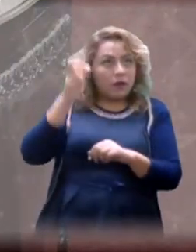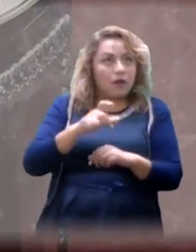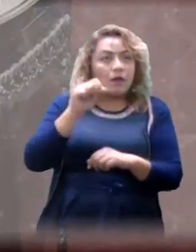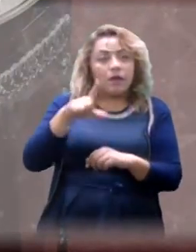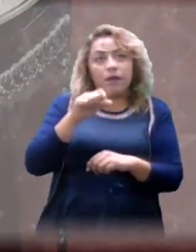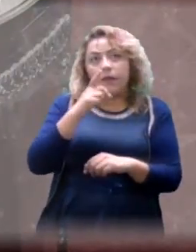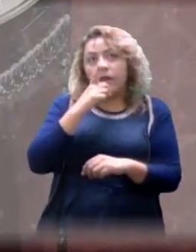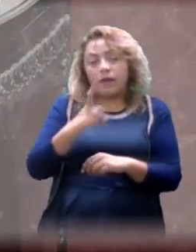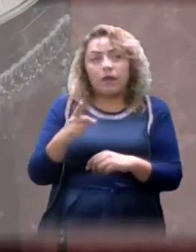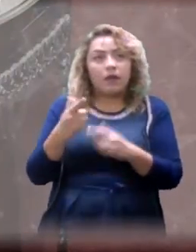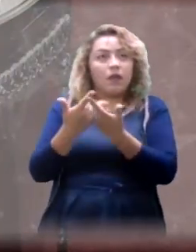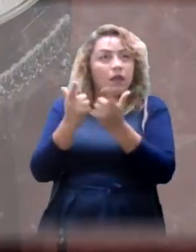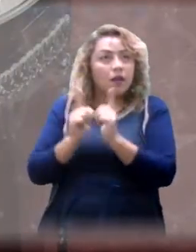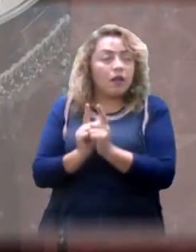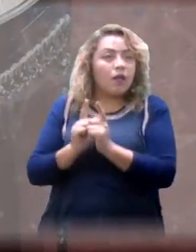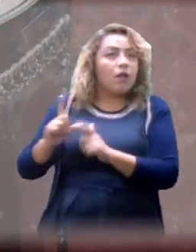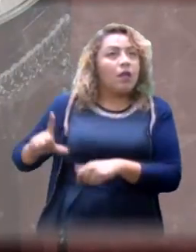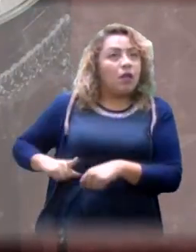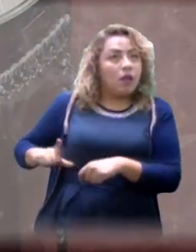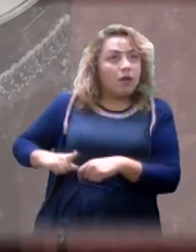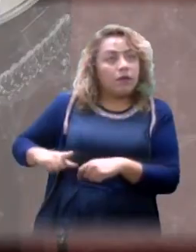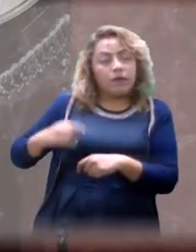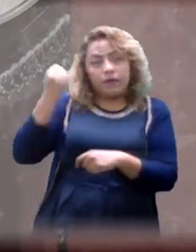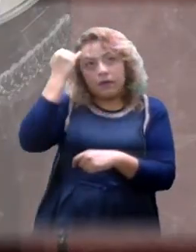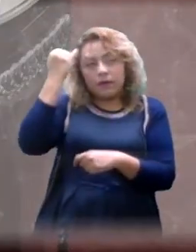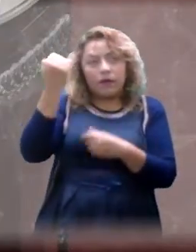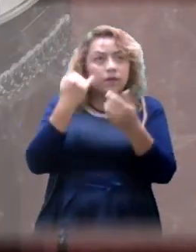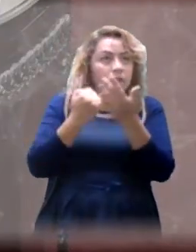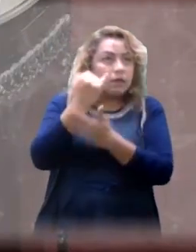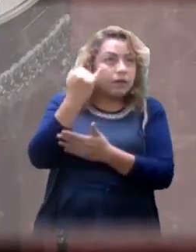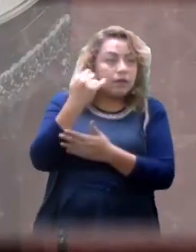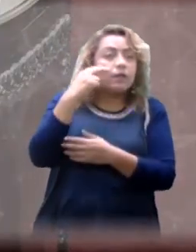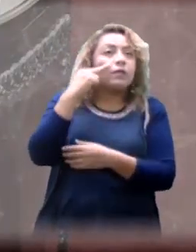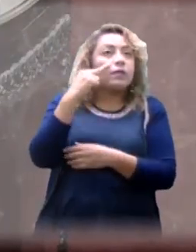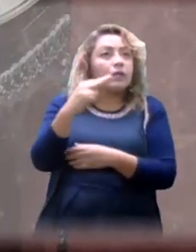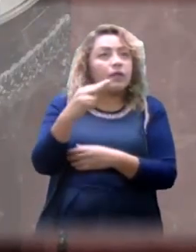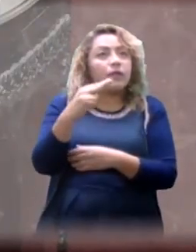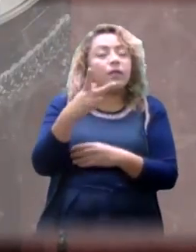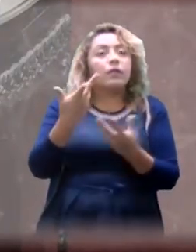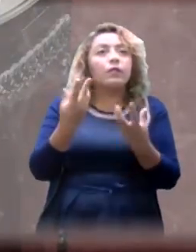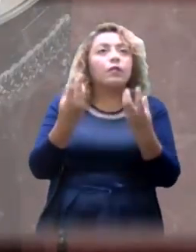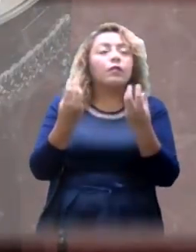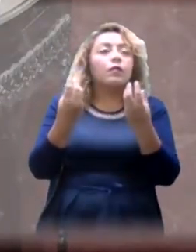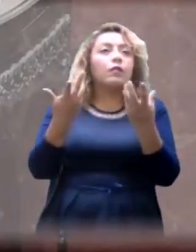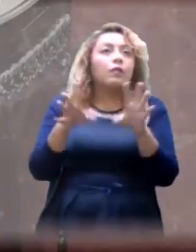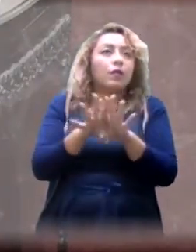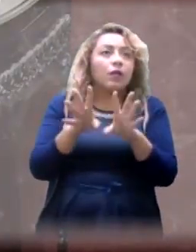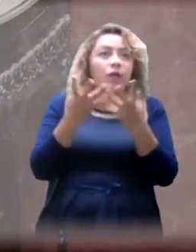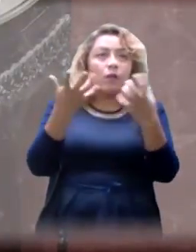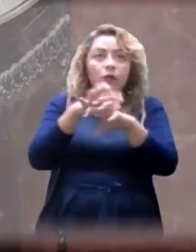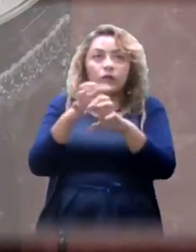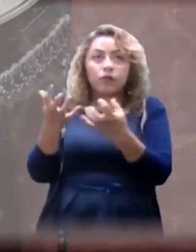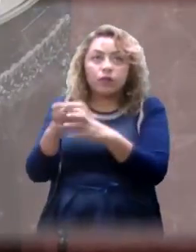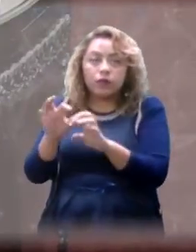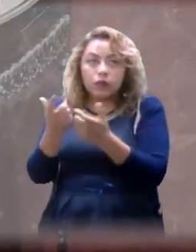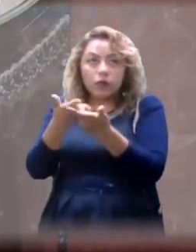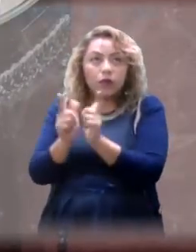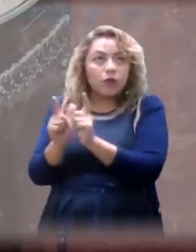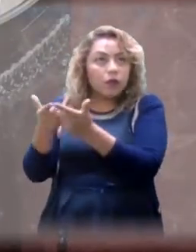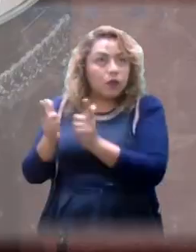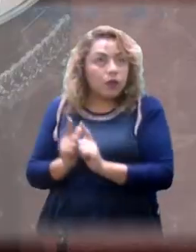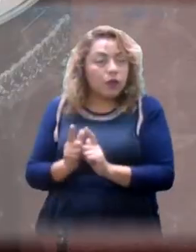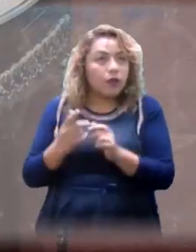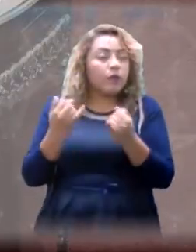Es facultad de la Junta de Gobierno proponer al Pleno del Congreso la integración de las comisiones permanentes